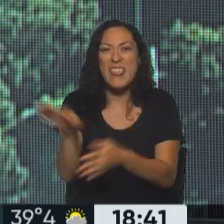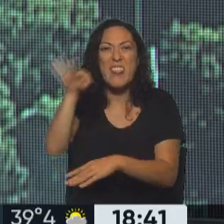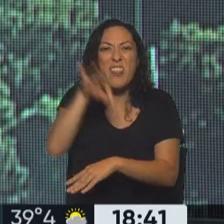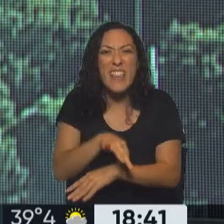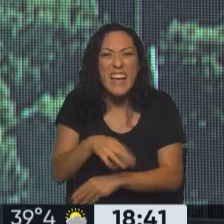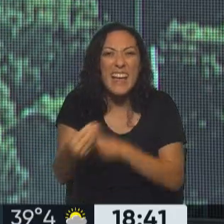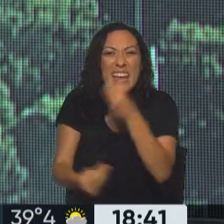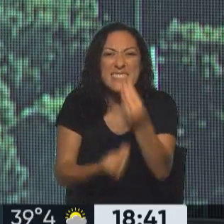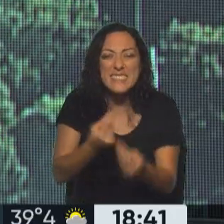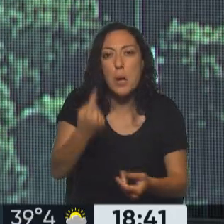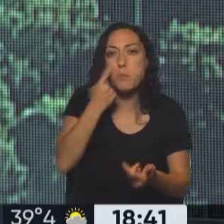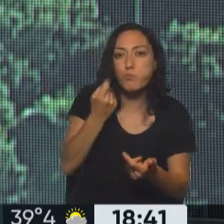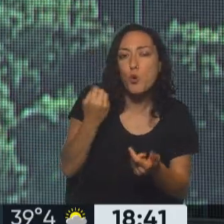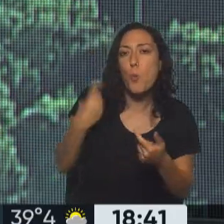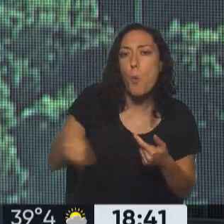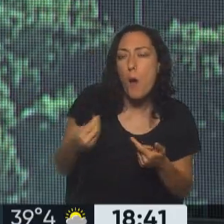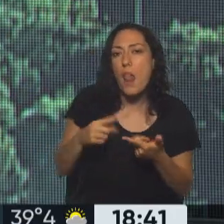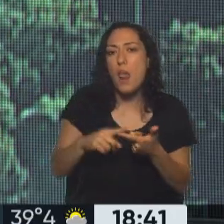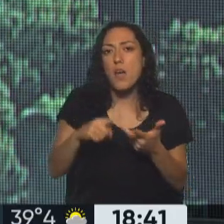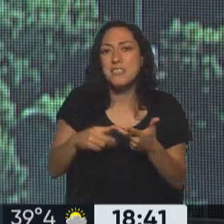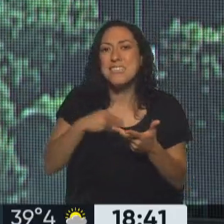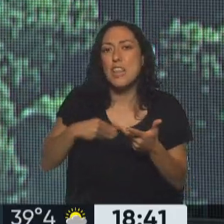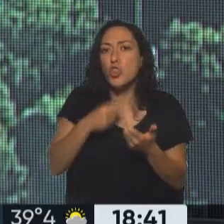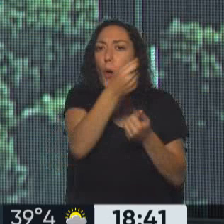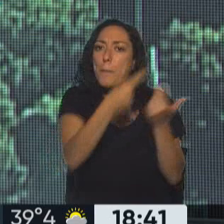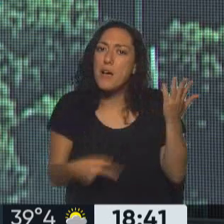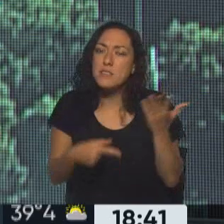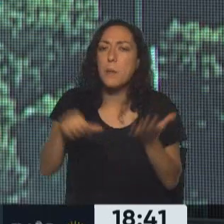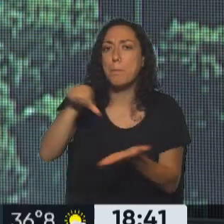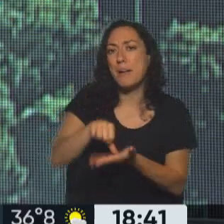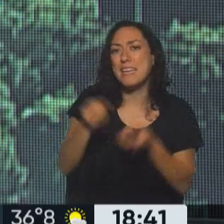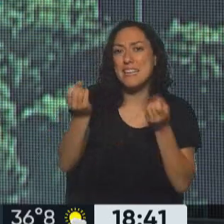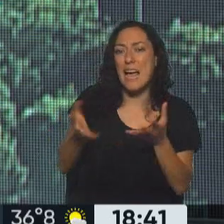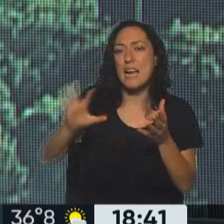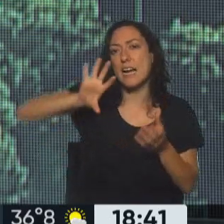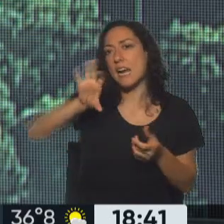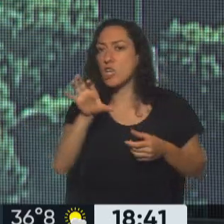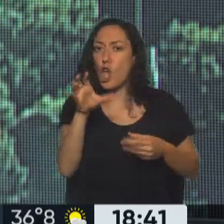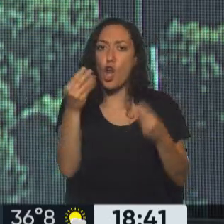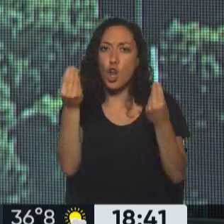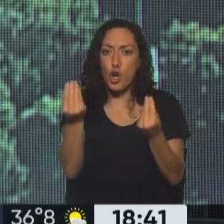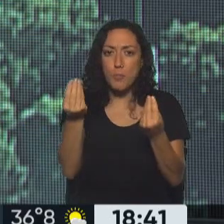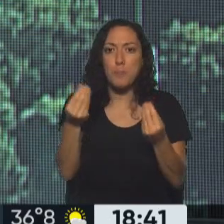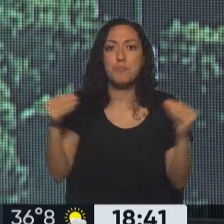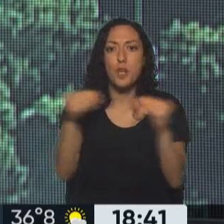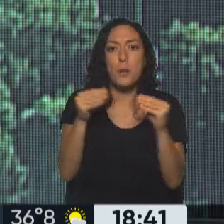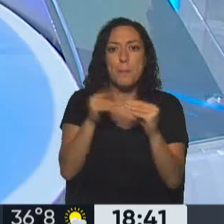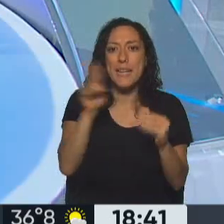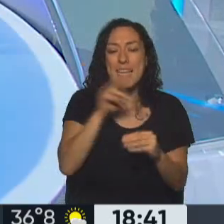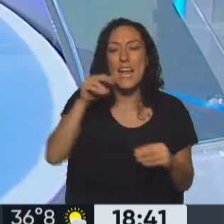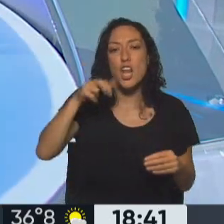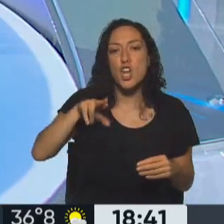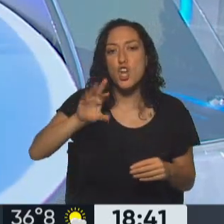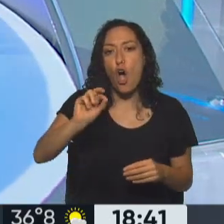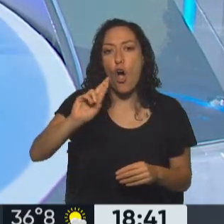el dengue Cómo identificarlo cuáles son los síntomas y un poco el panorama aquí en el país y por qué no parte de la región para todo esto está norabar